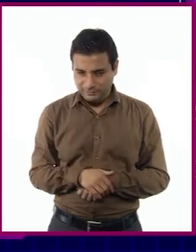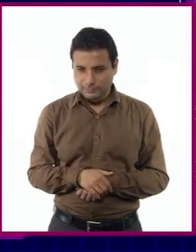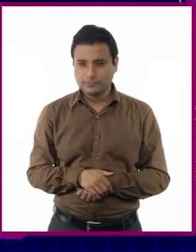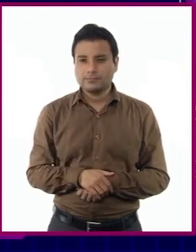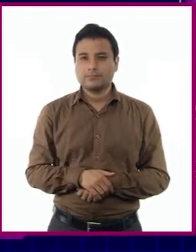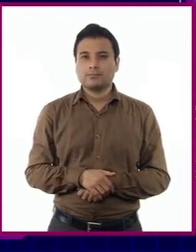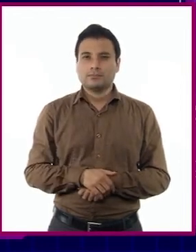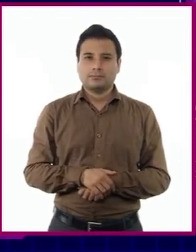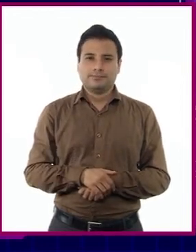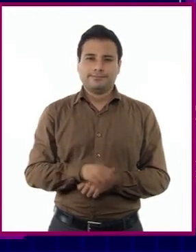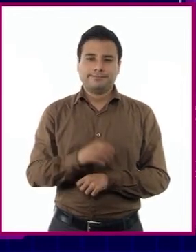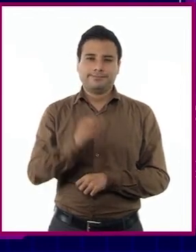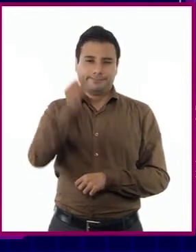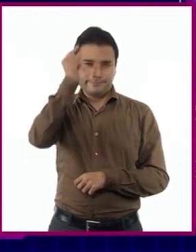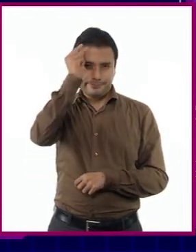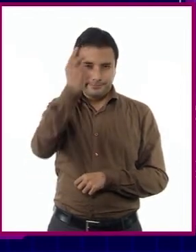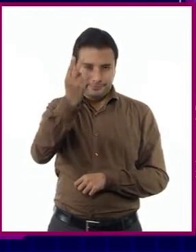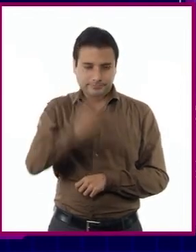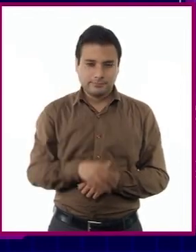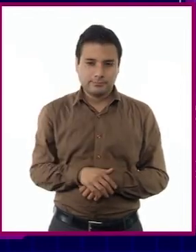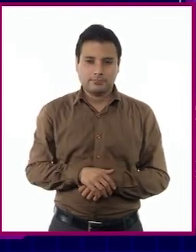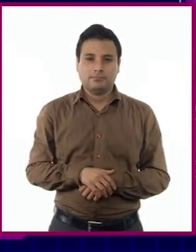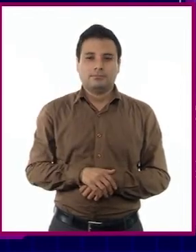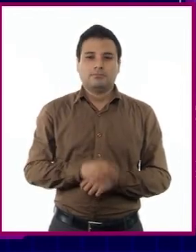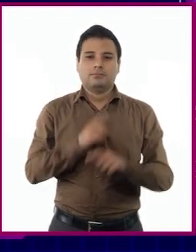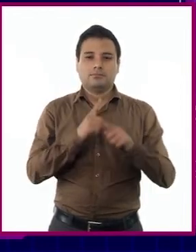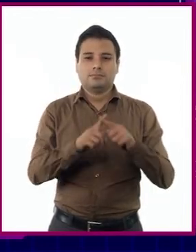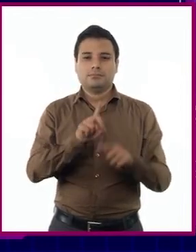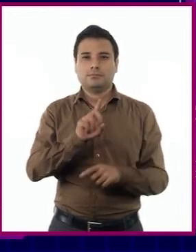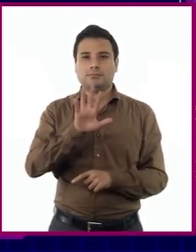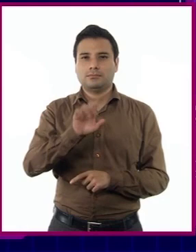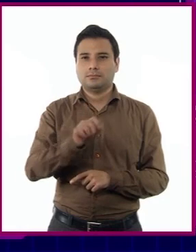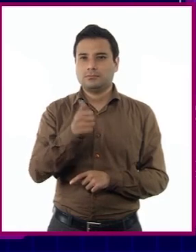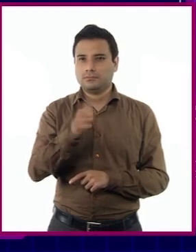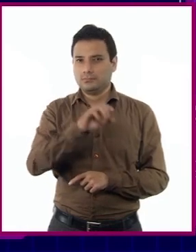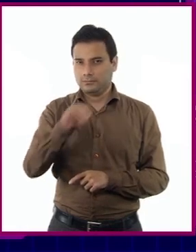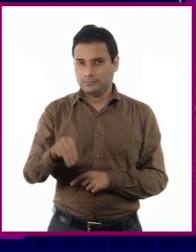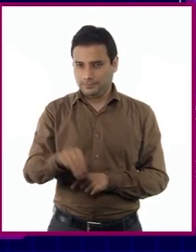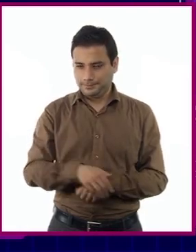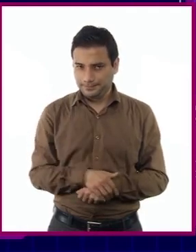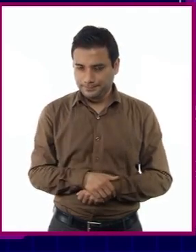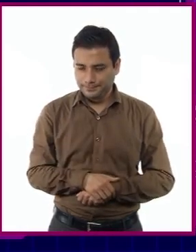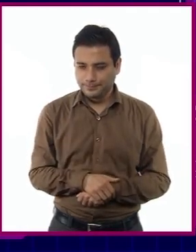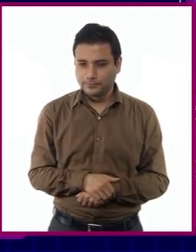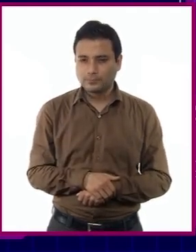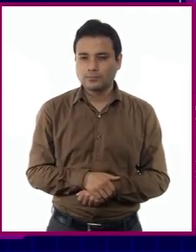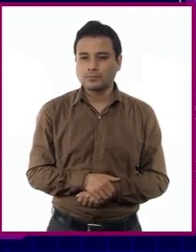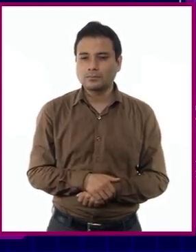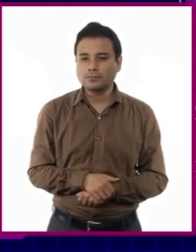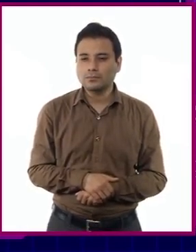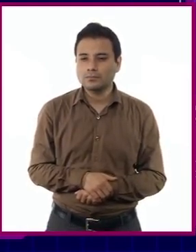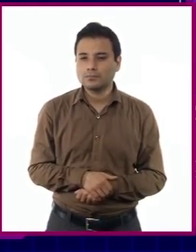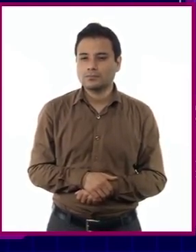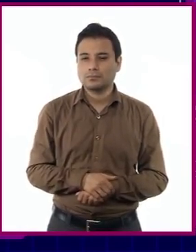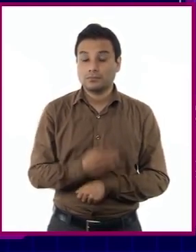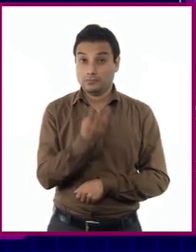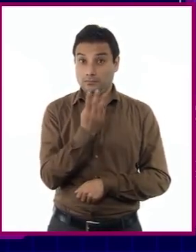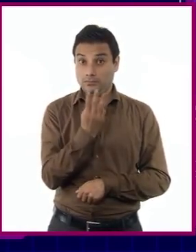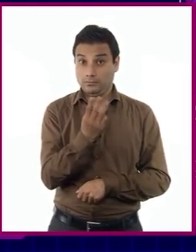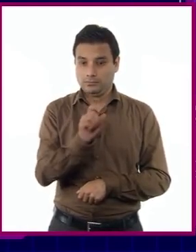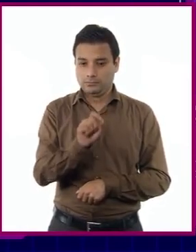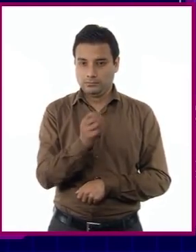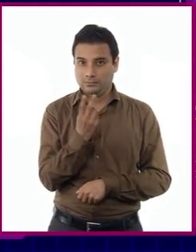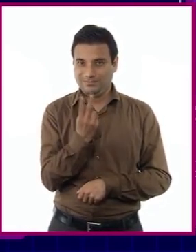al cuadrado por 35 puntos 6 centímetros al elevar 3 puntos 2